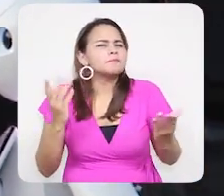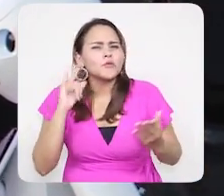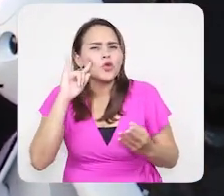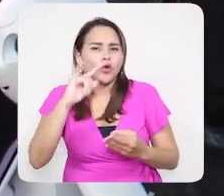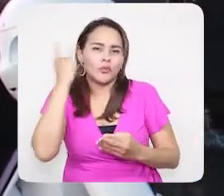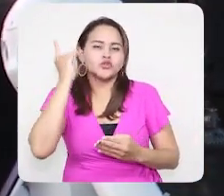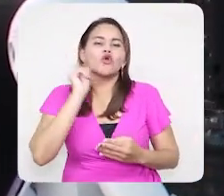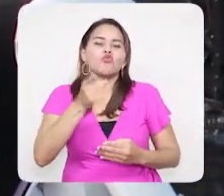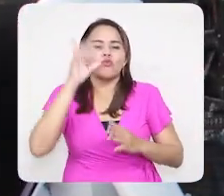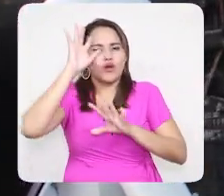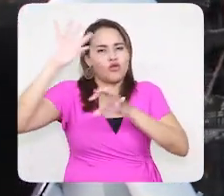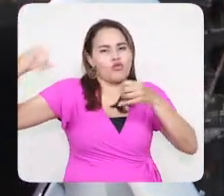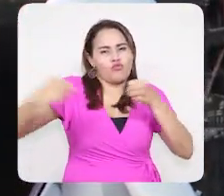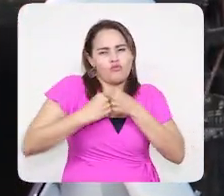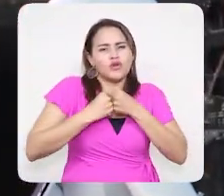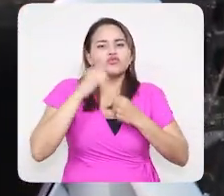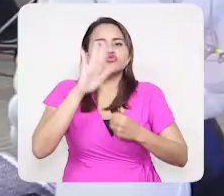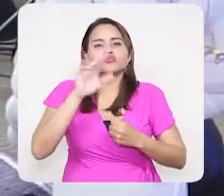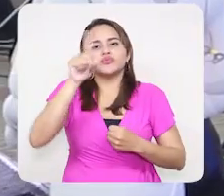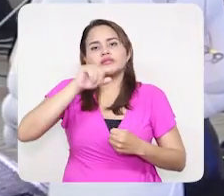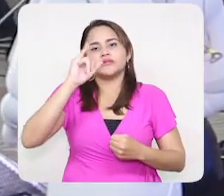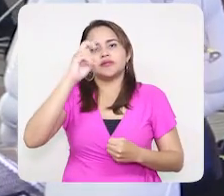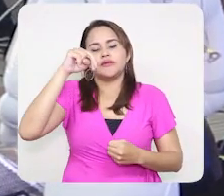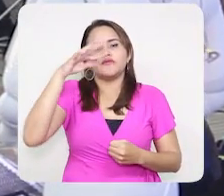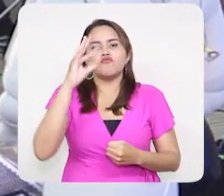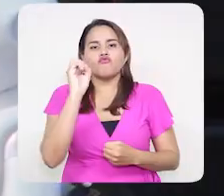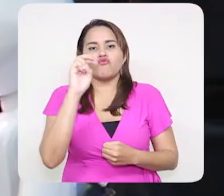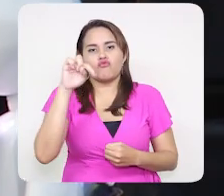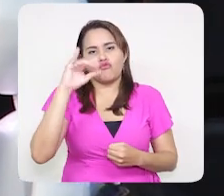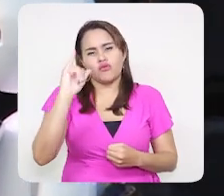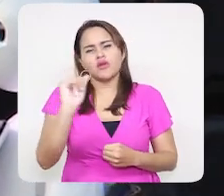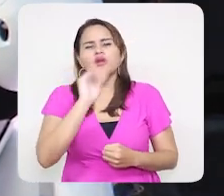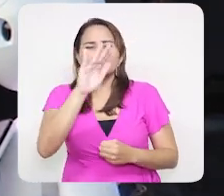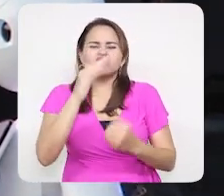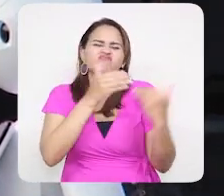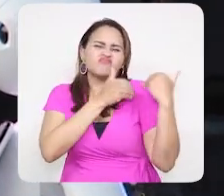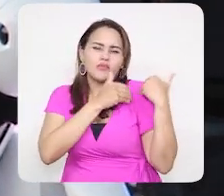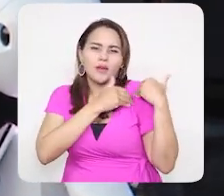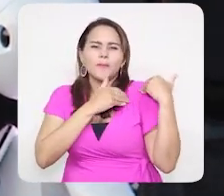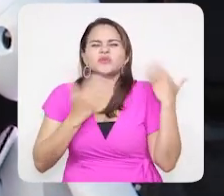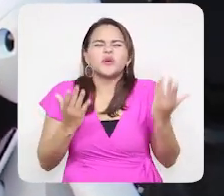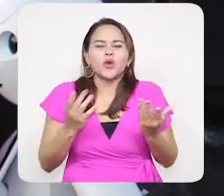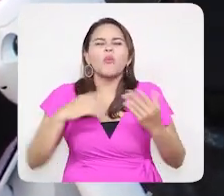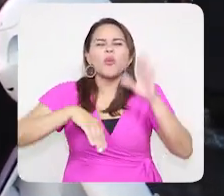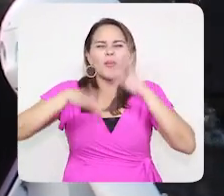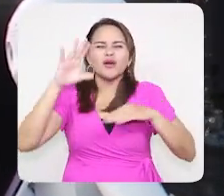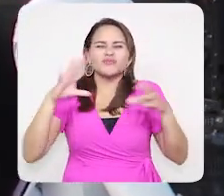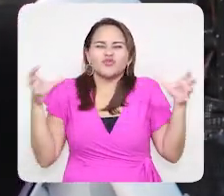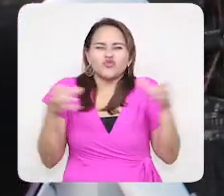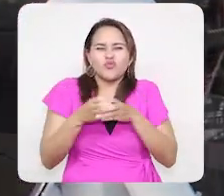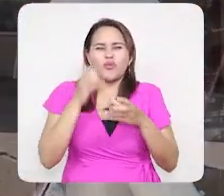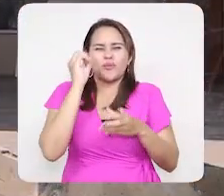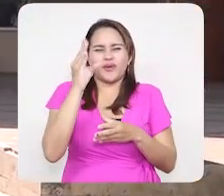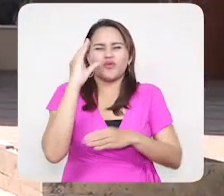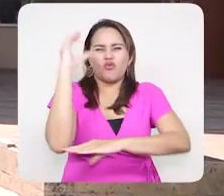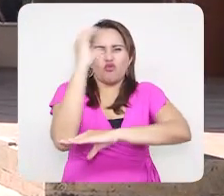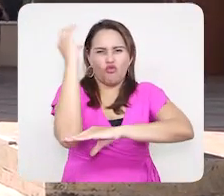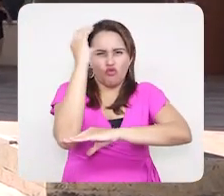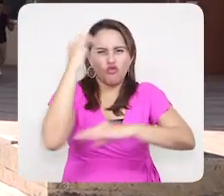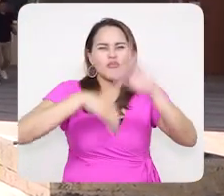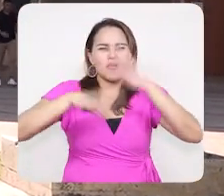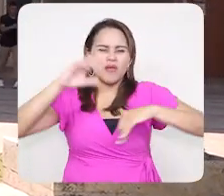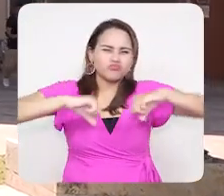hace parte de la Universidad del Magdalena gracias al convenio Sinfonía, el cual es una iniciativa del Centro de Competencias de Inteligencia Artificial del